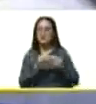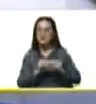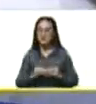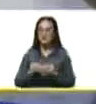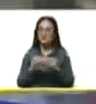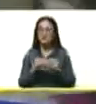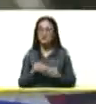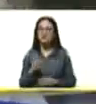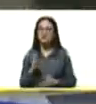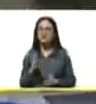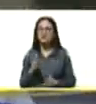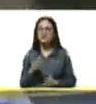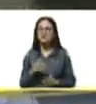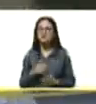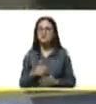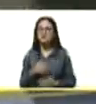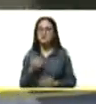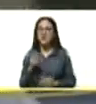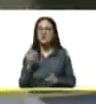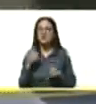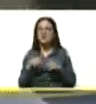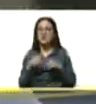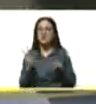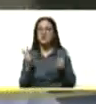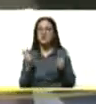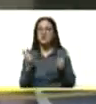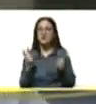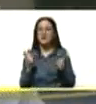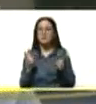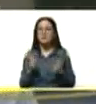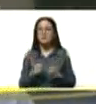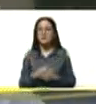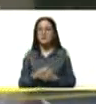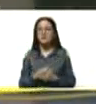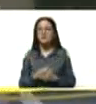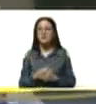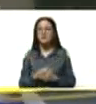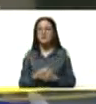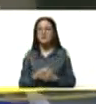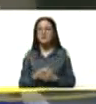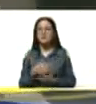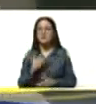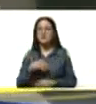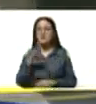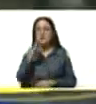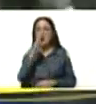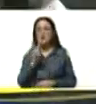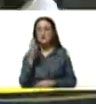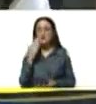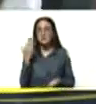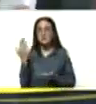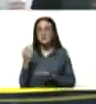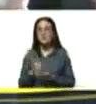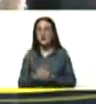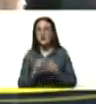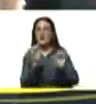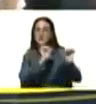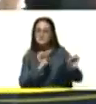Son varios aspectos que vamos a llevar a cabo, entre ellos la iluminación, la limpieza